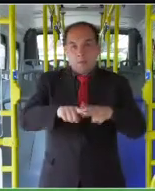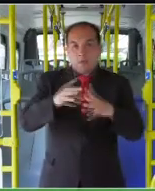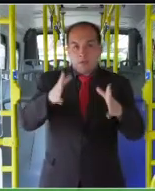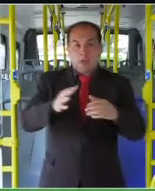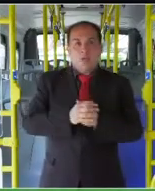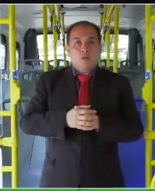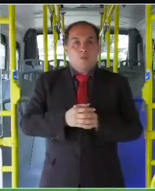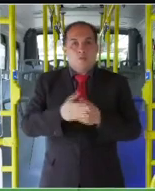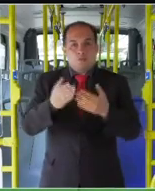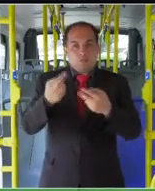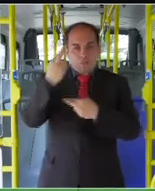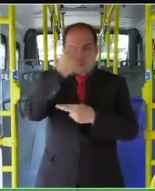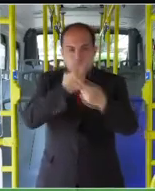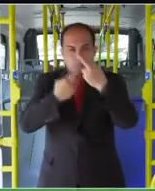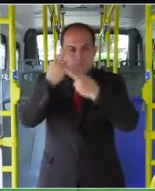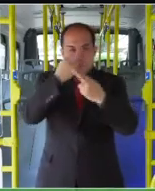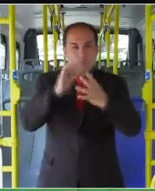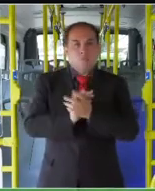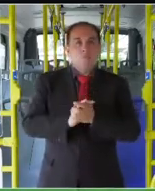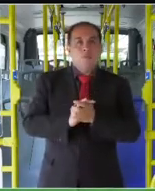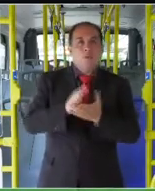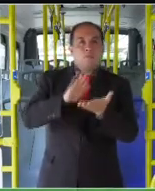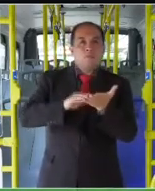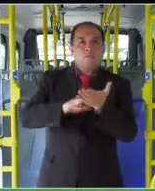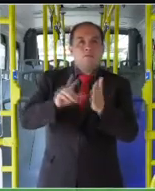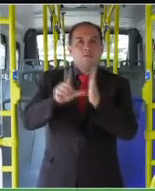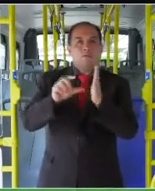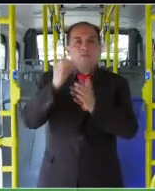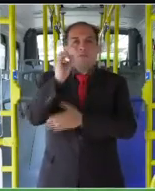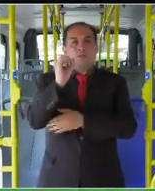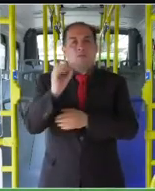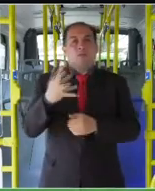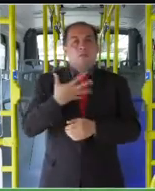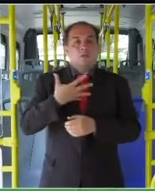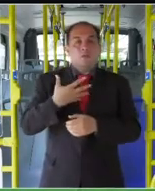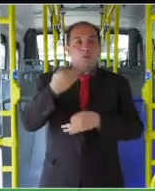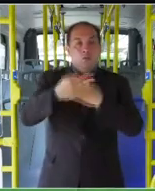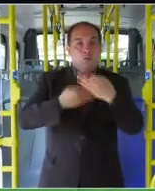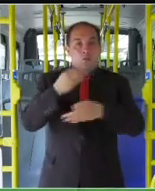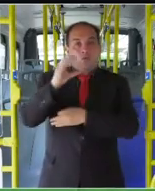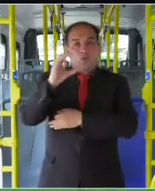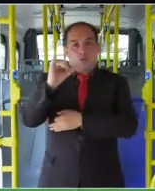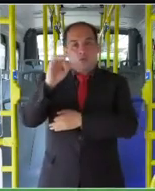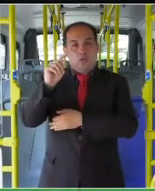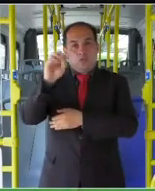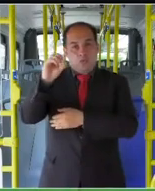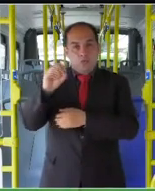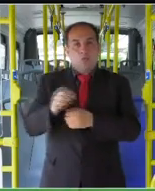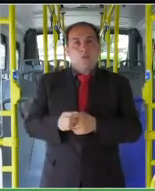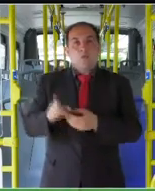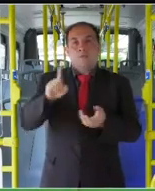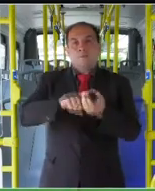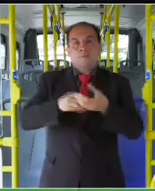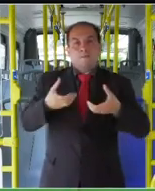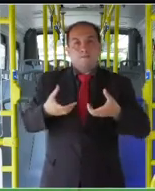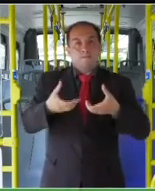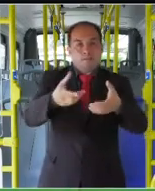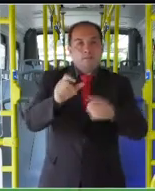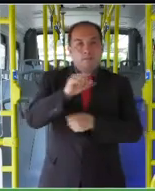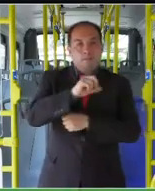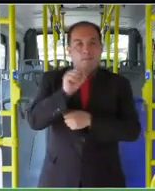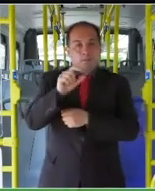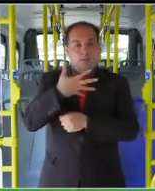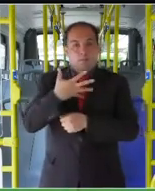estudios de demanda este año de la línea 0, que va a pasar por todo circuito interior. Y hemos dedicado